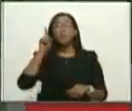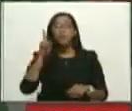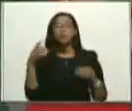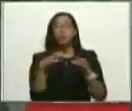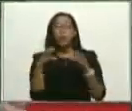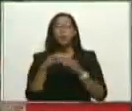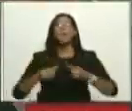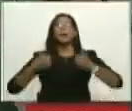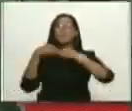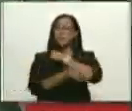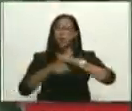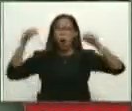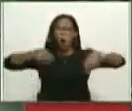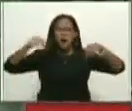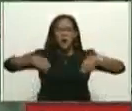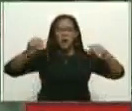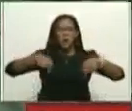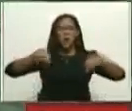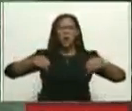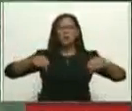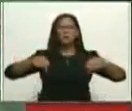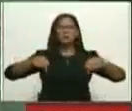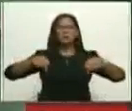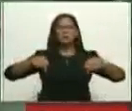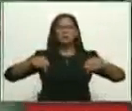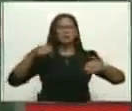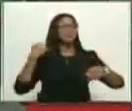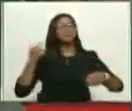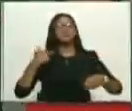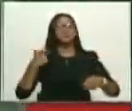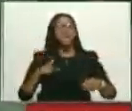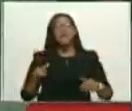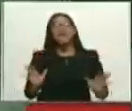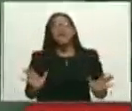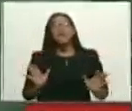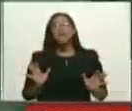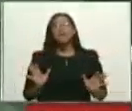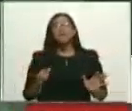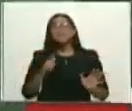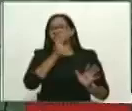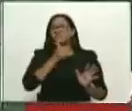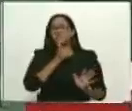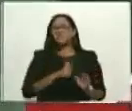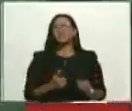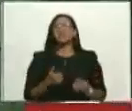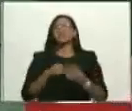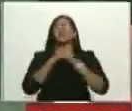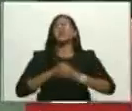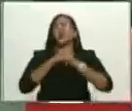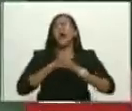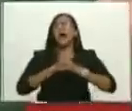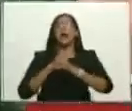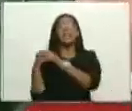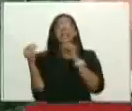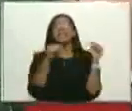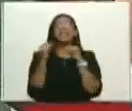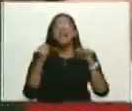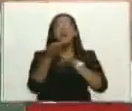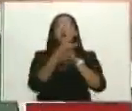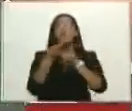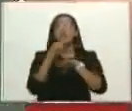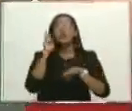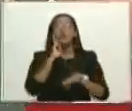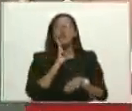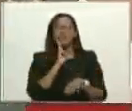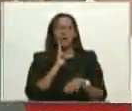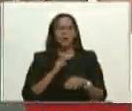hoy, no les queda más alternativa que rogar diálogo al gobierno bolivariano, rogarlo